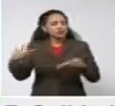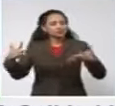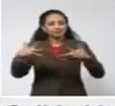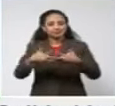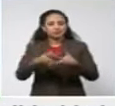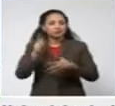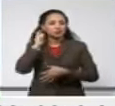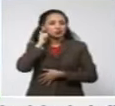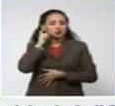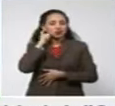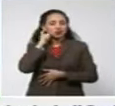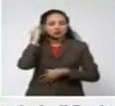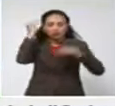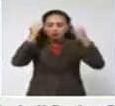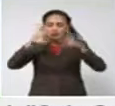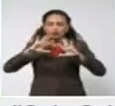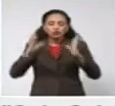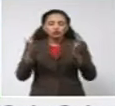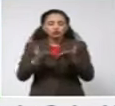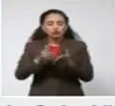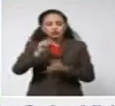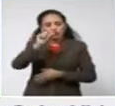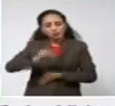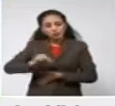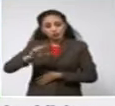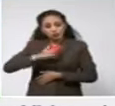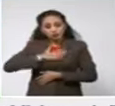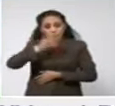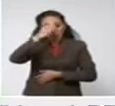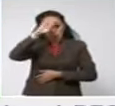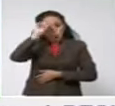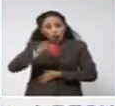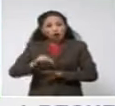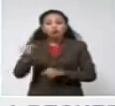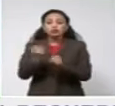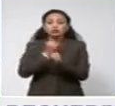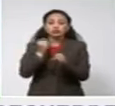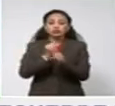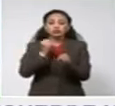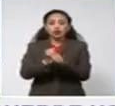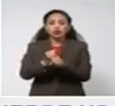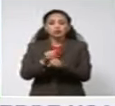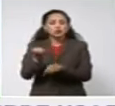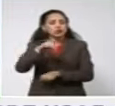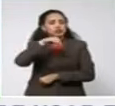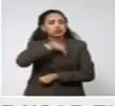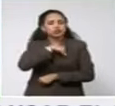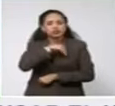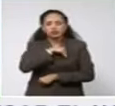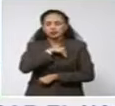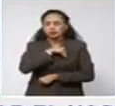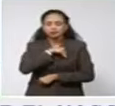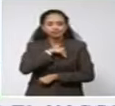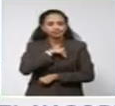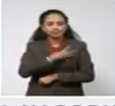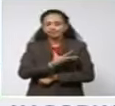todos los cubanos y los que trabajamos sentimos mucho este fallecimiento.